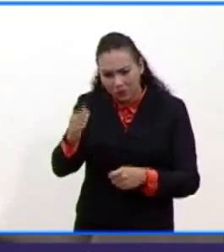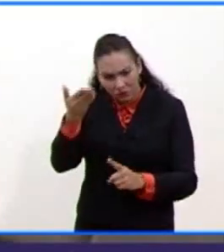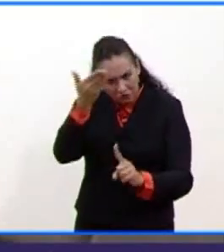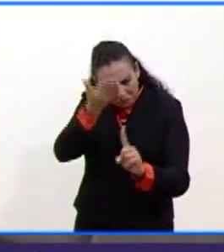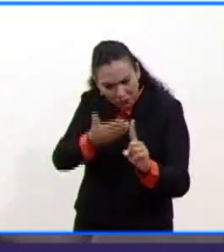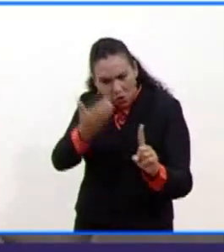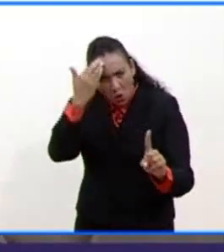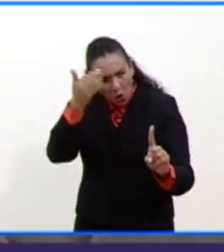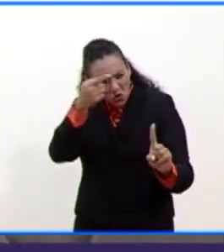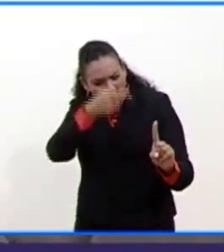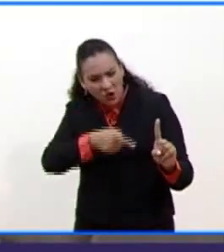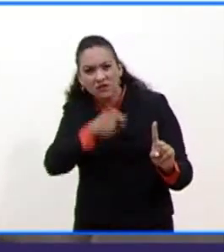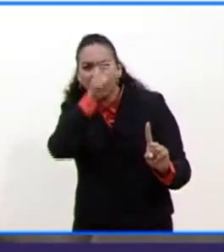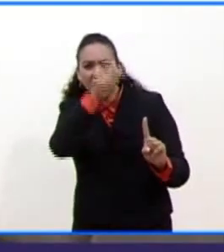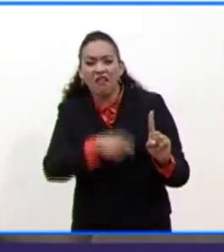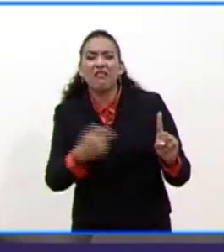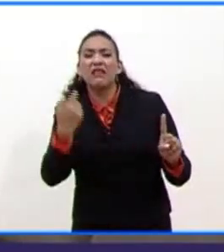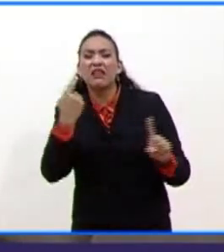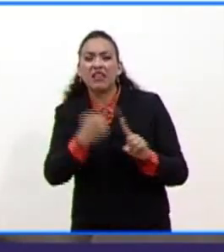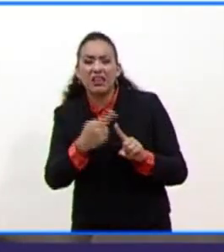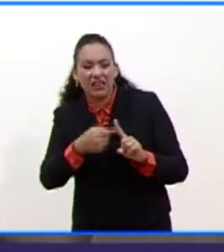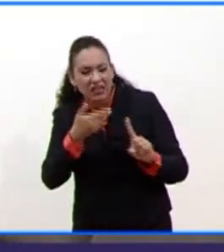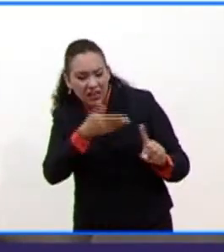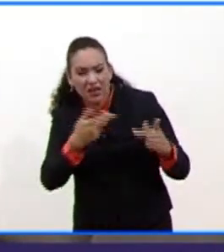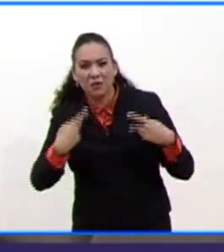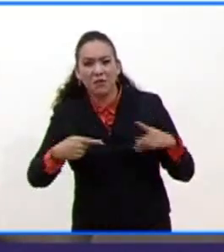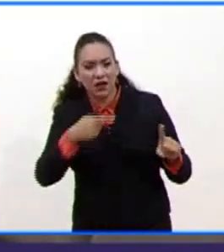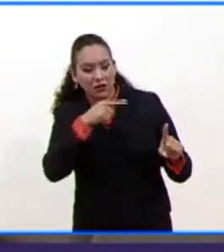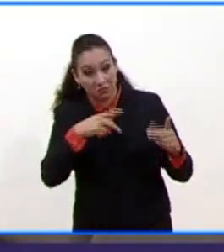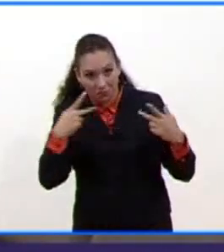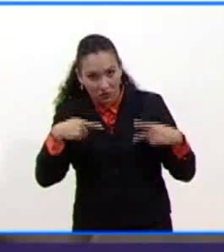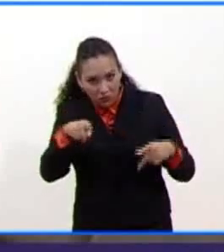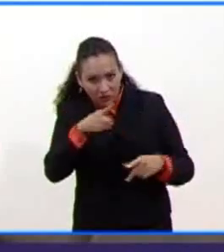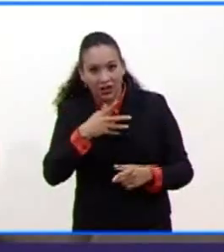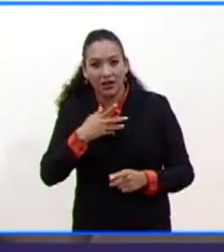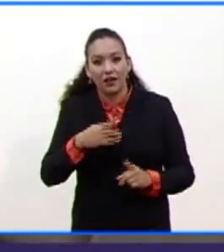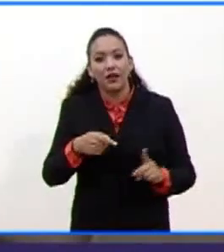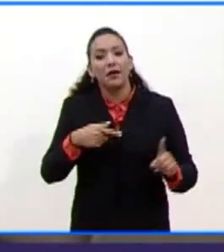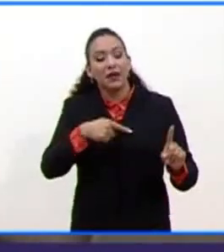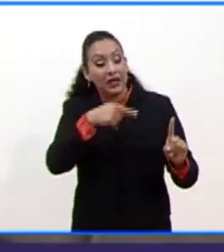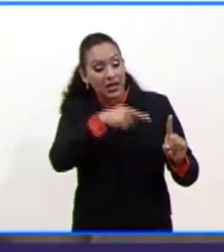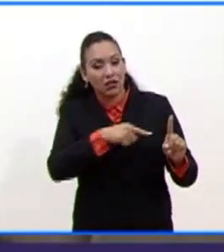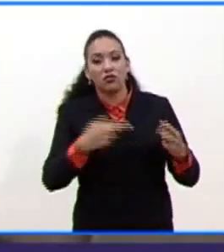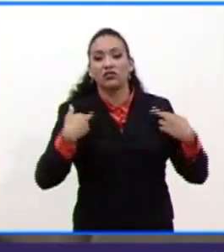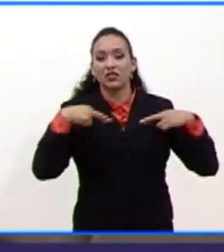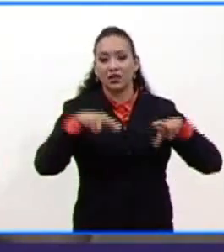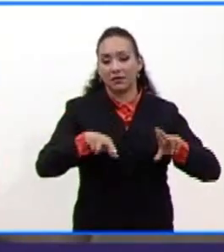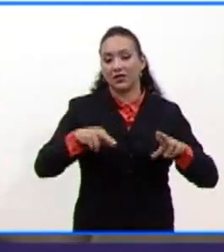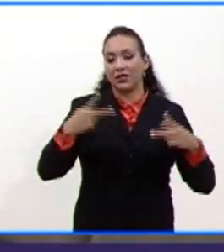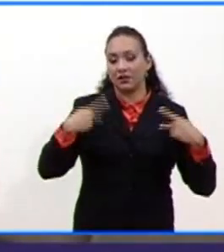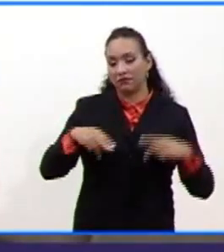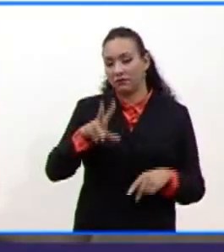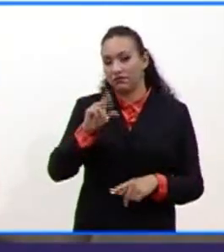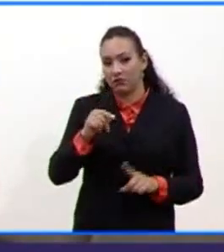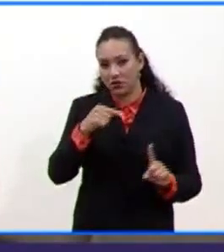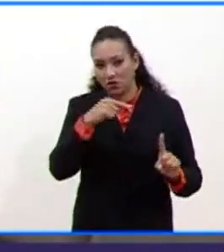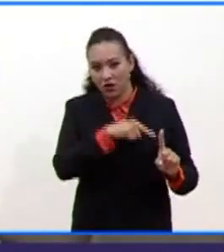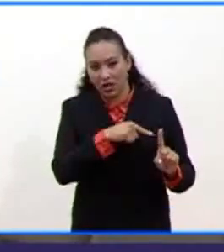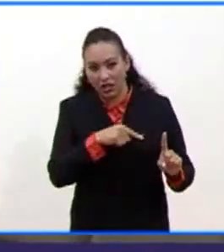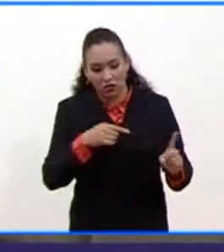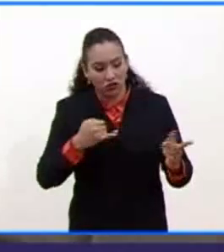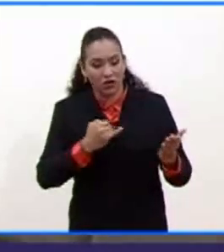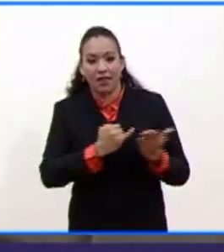¿no? Y partimos aquí de una realidad muy clara, que es que las personas juzgadoras no representan a nadie, no son representantes no